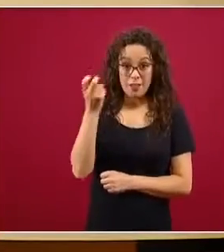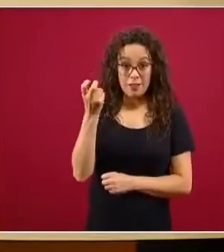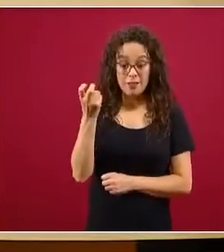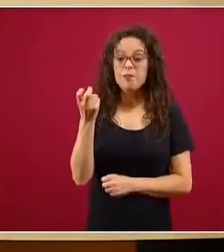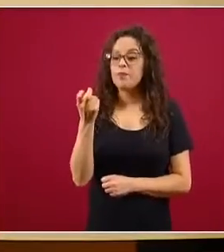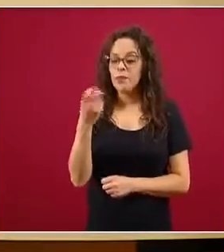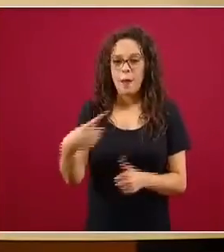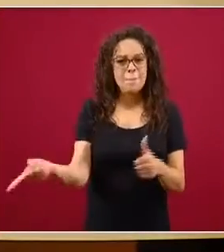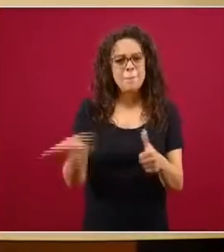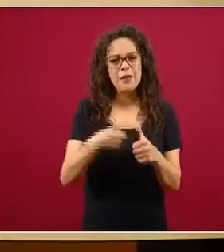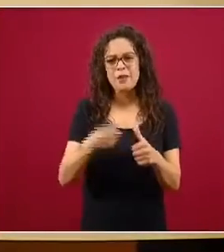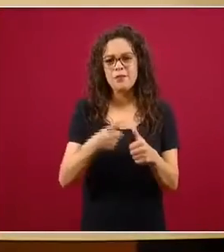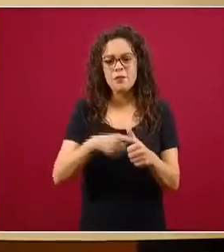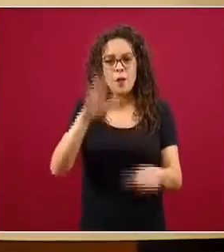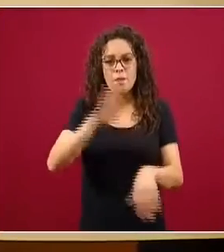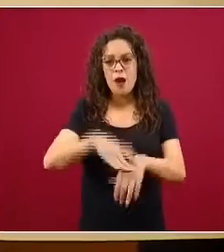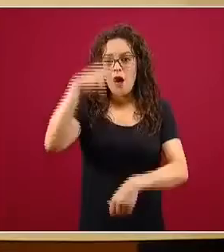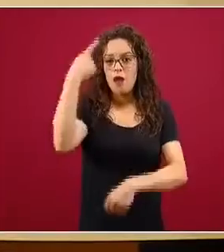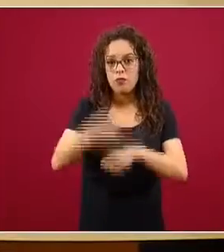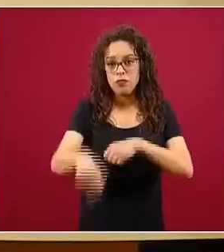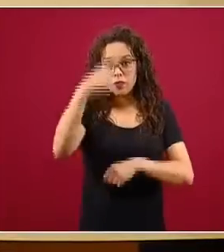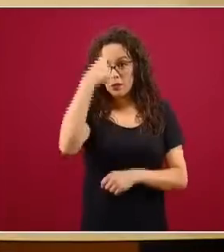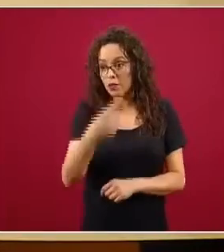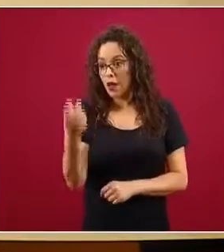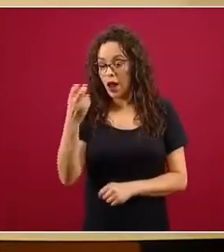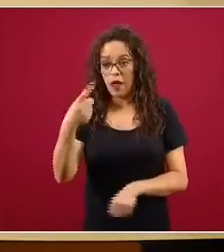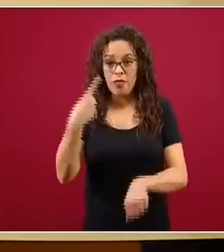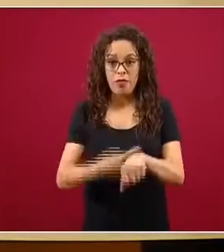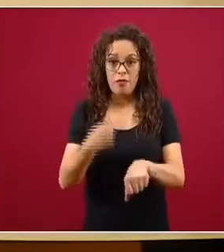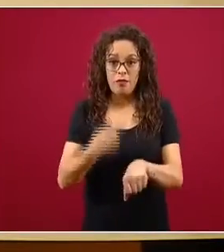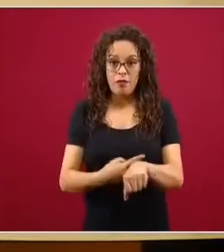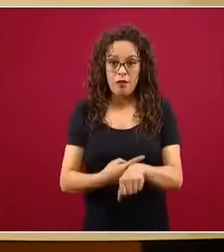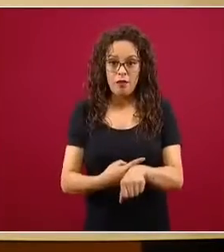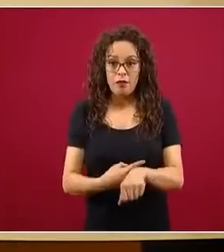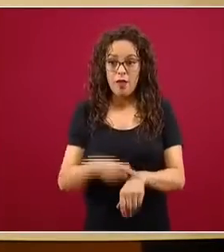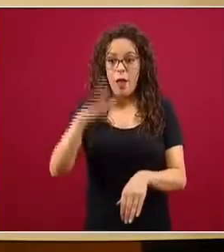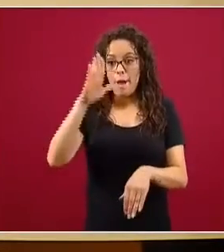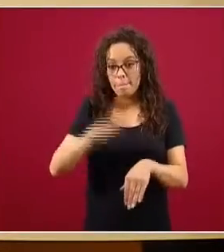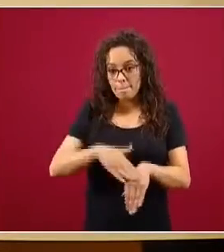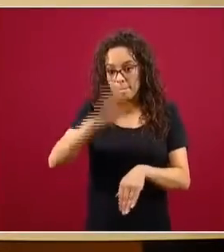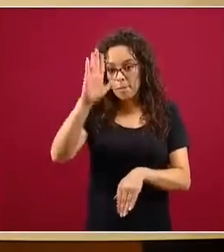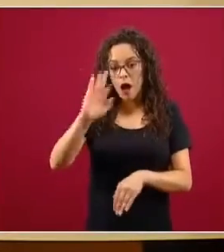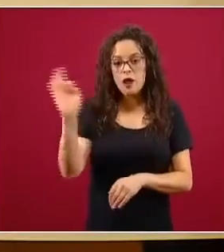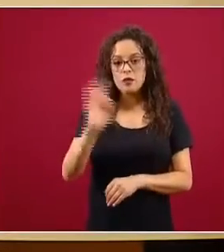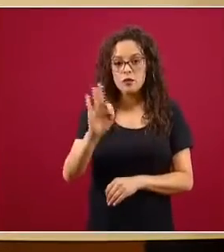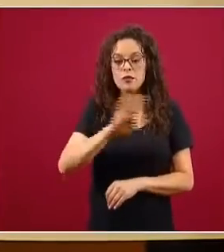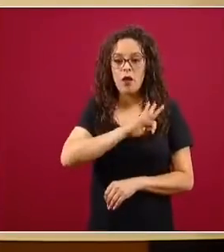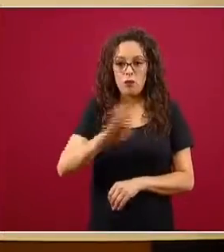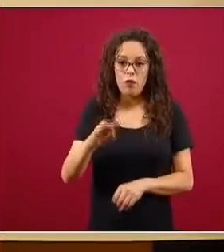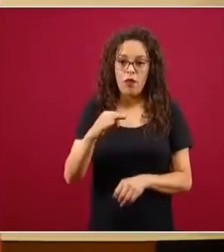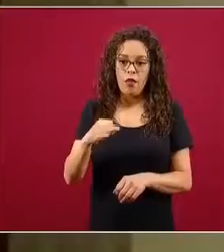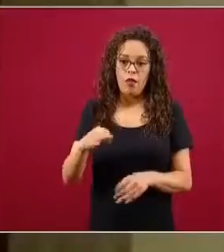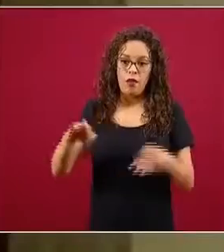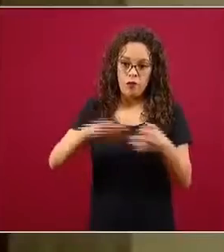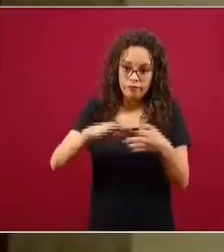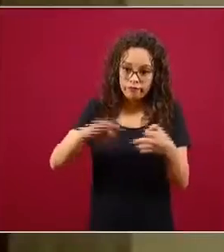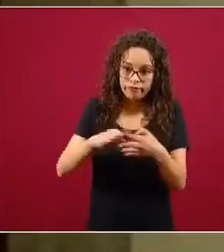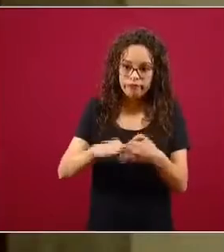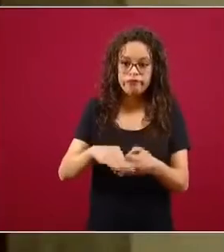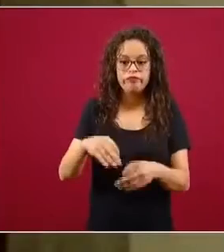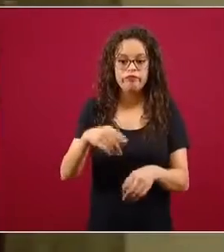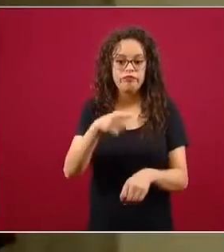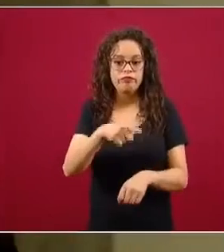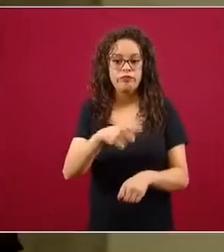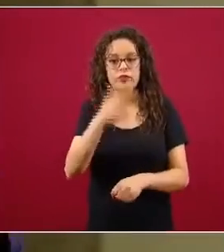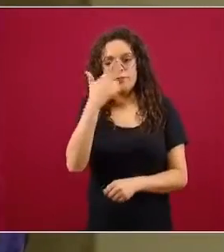los principales factores de riesgo para estas enfermedades cardiometabólicas. Es mucho más frecuente tener enfermedad cardiovascular, hipertensión,